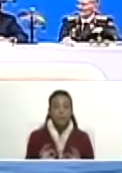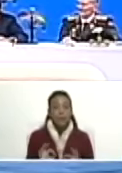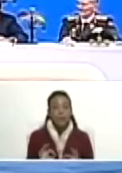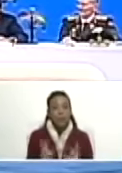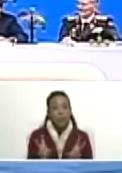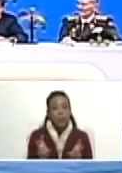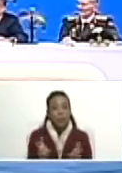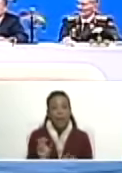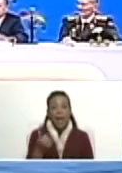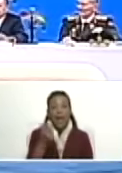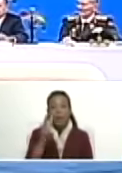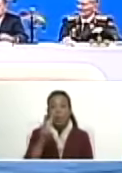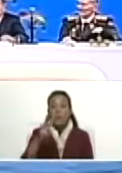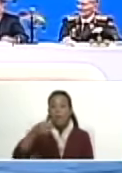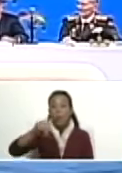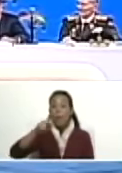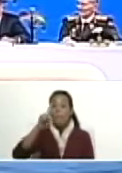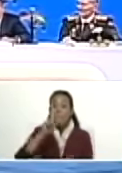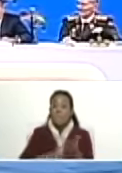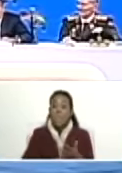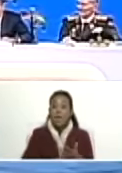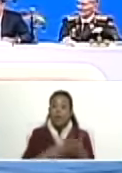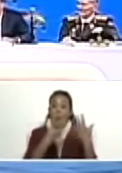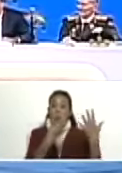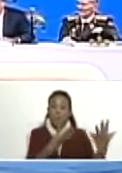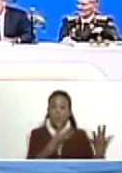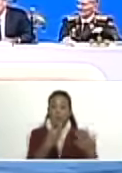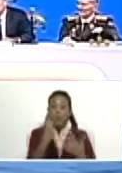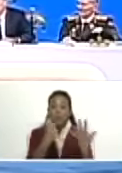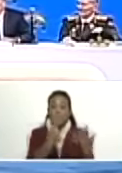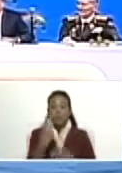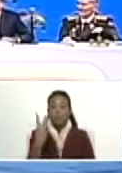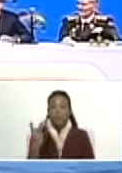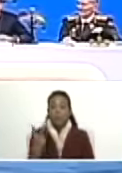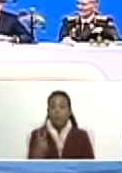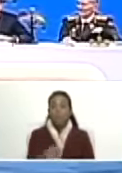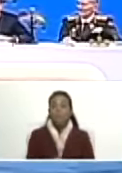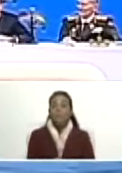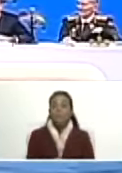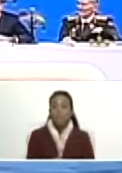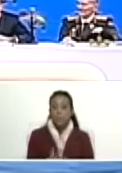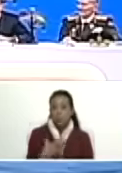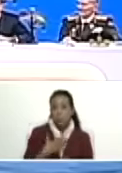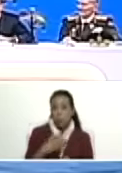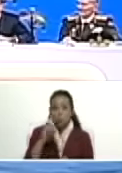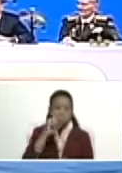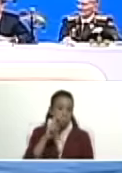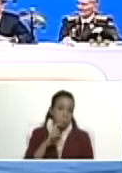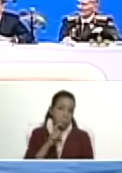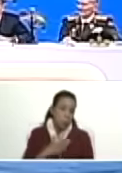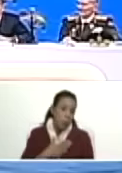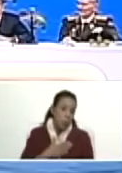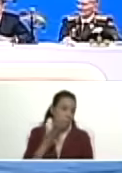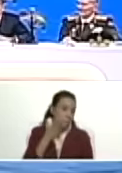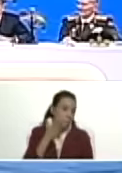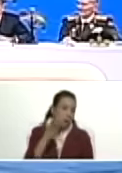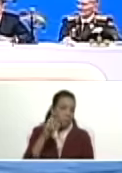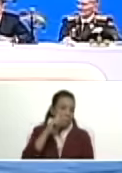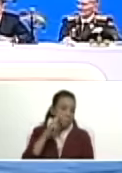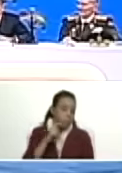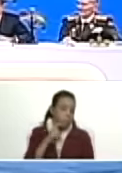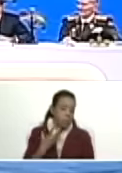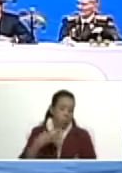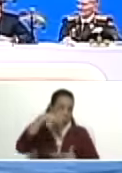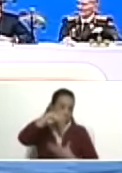precisamente el 12 de noviembre de 1962, estaba yo en la barriga de mi mamá todavía,